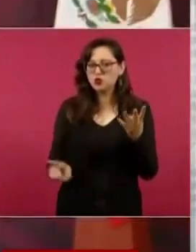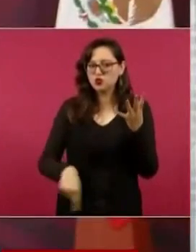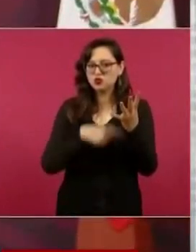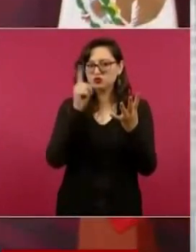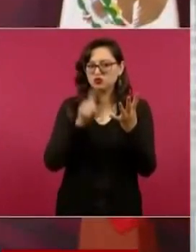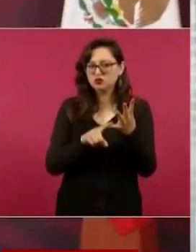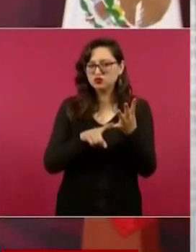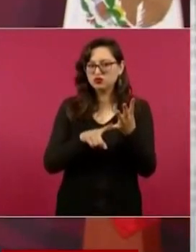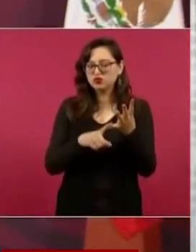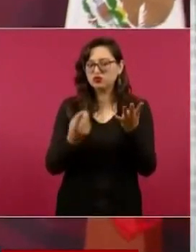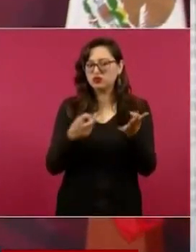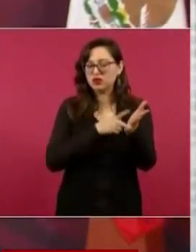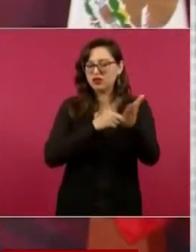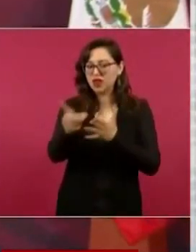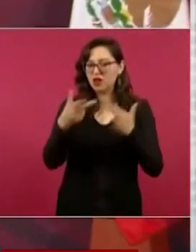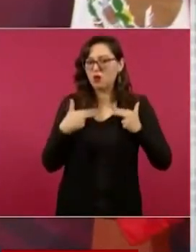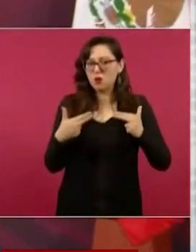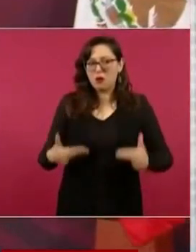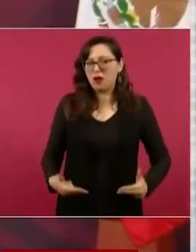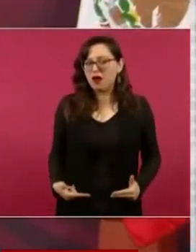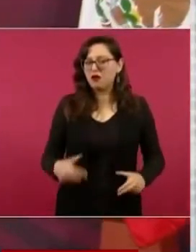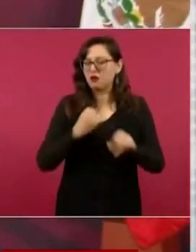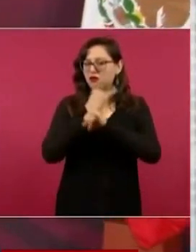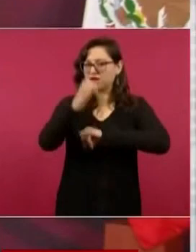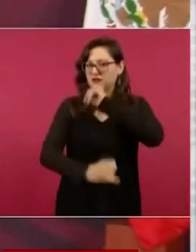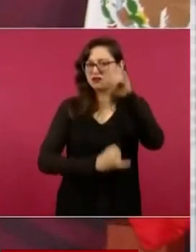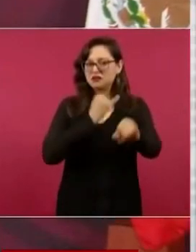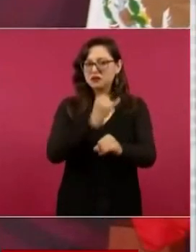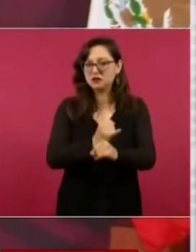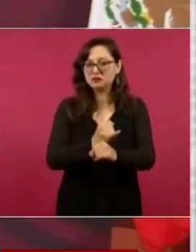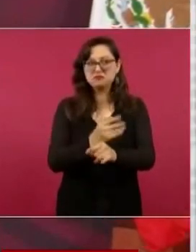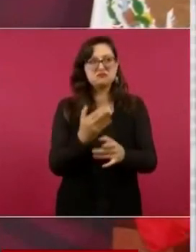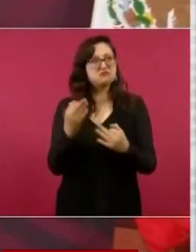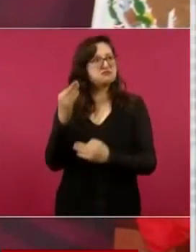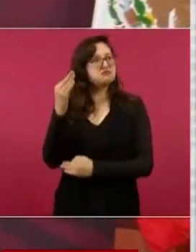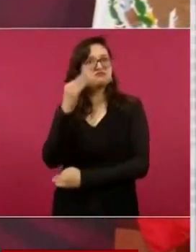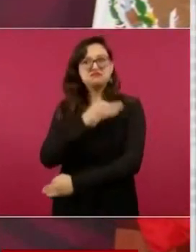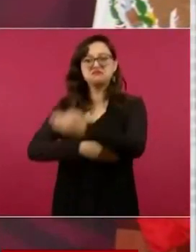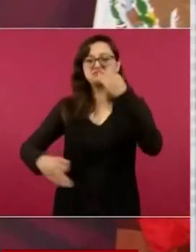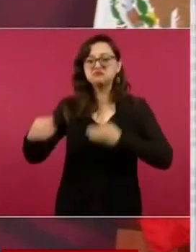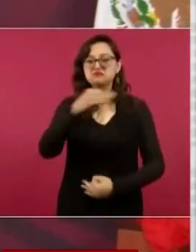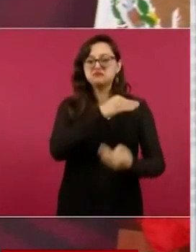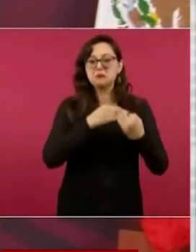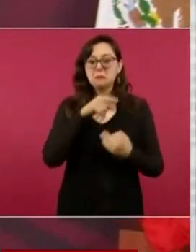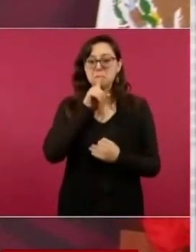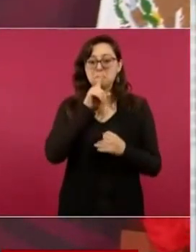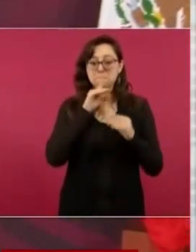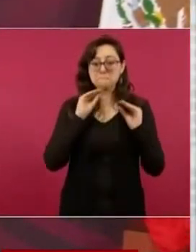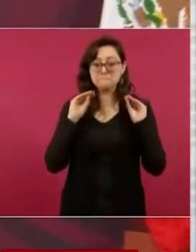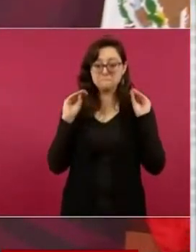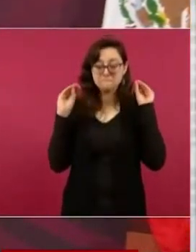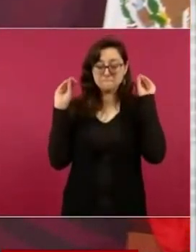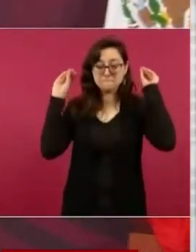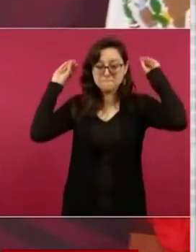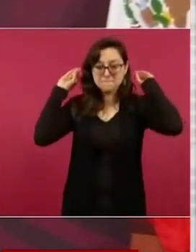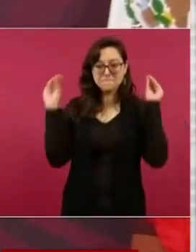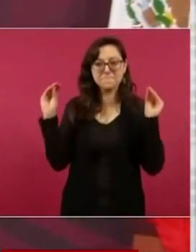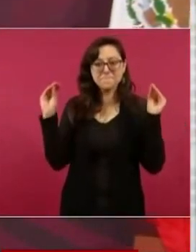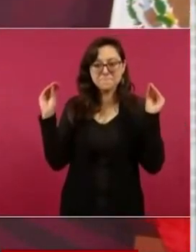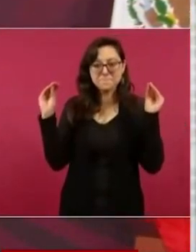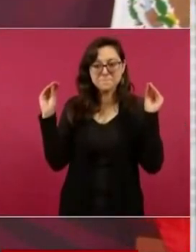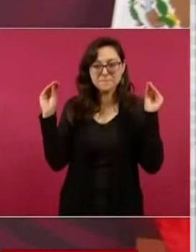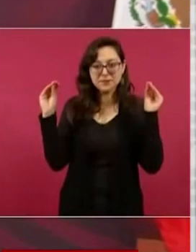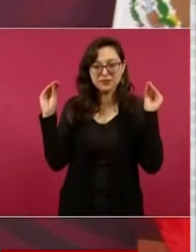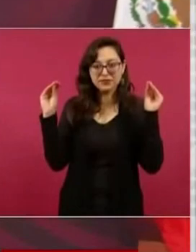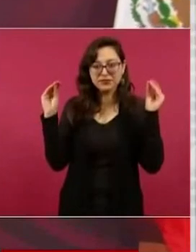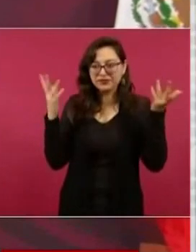López Obrador el que sigue insistiendo en este tema de reponer a Pedro Castillo yo ya no escucho que